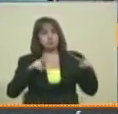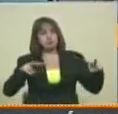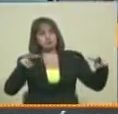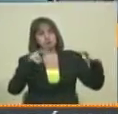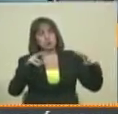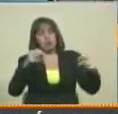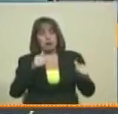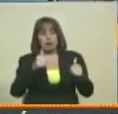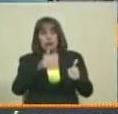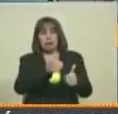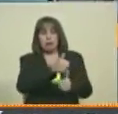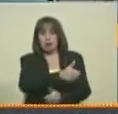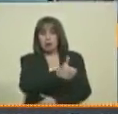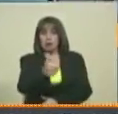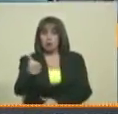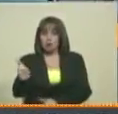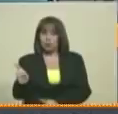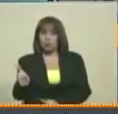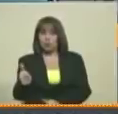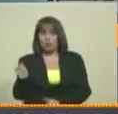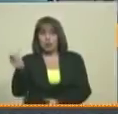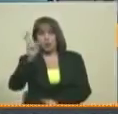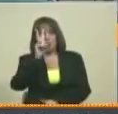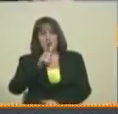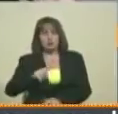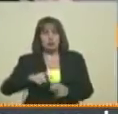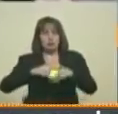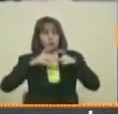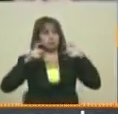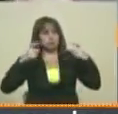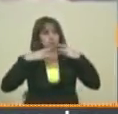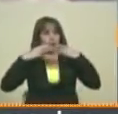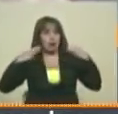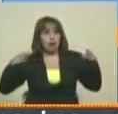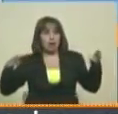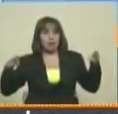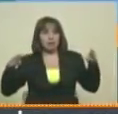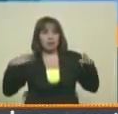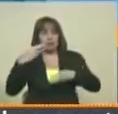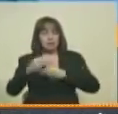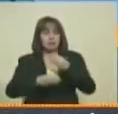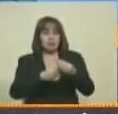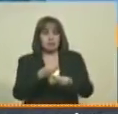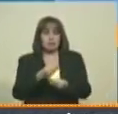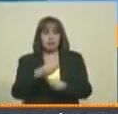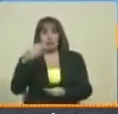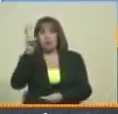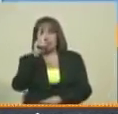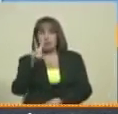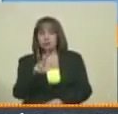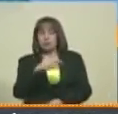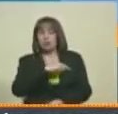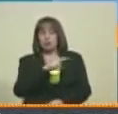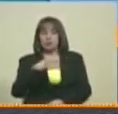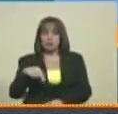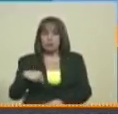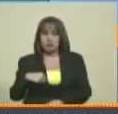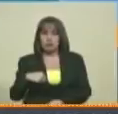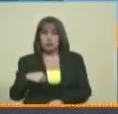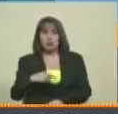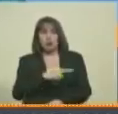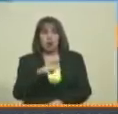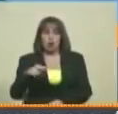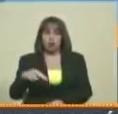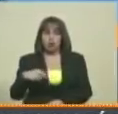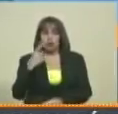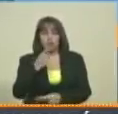el esfuerzo de ustedes, la Venezuela grande que se abre, la Venezuela potencia. Esa es la Venezuela nuestra. Nosotros somos